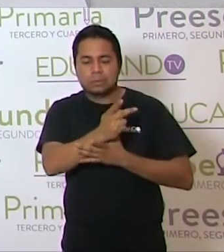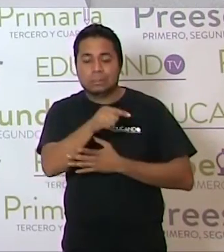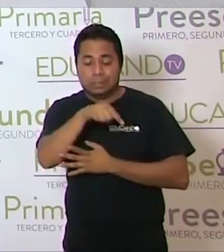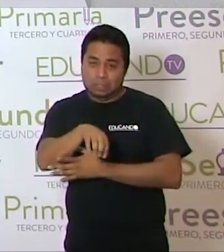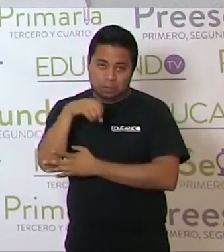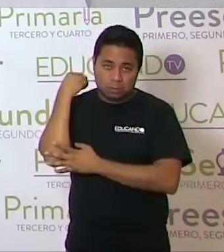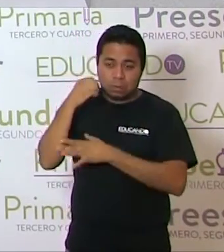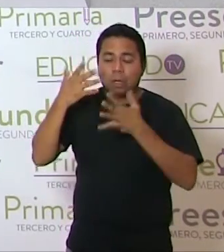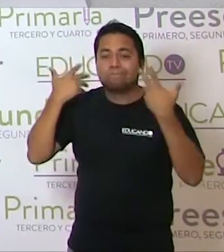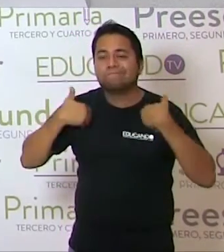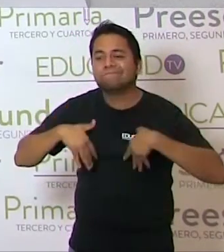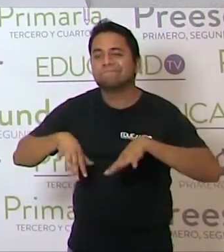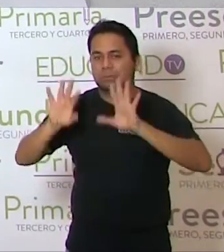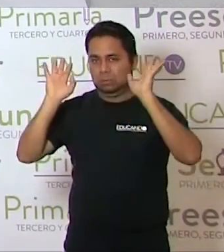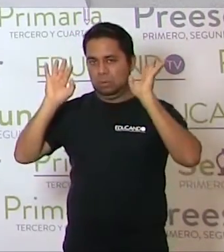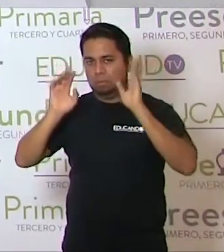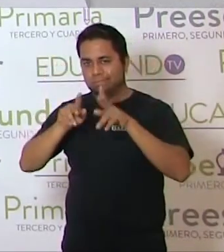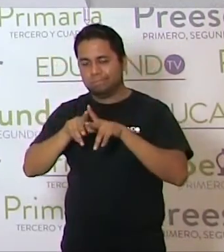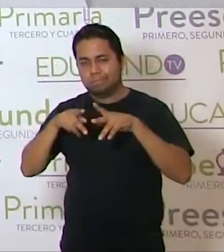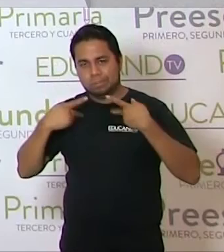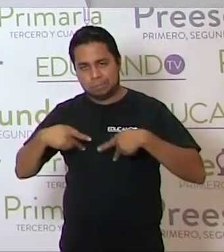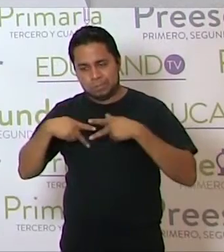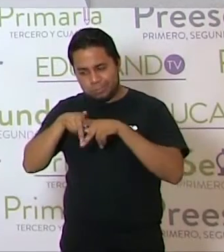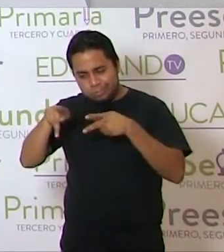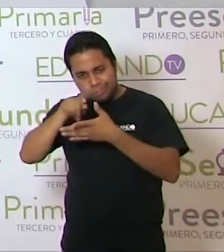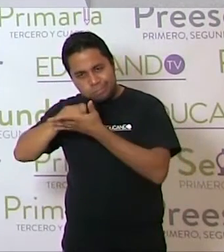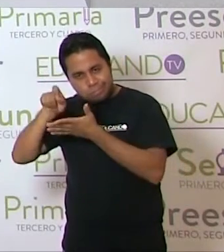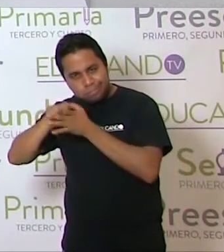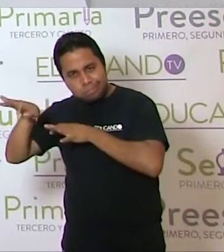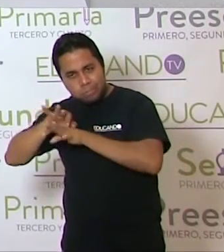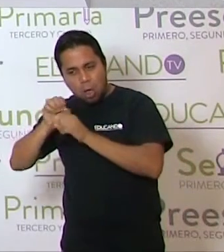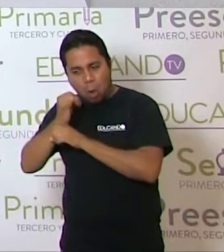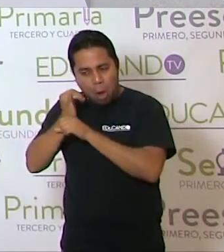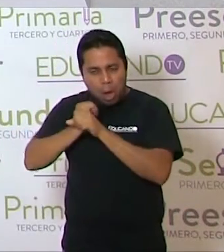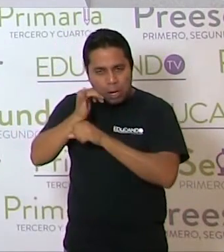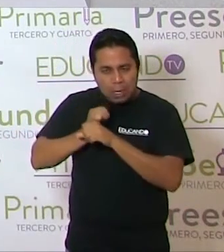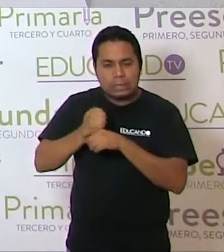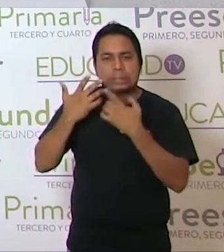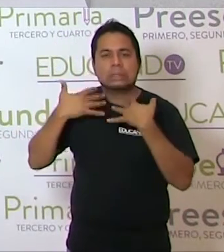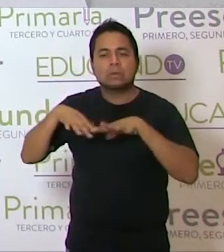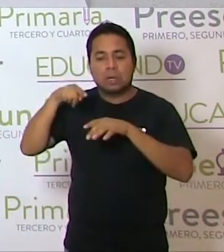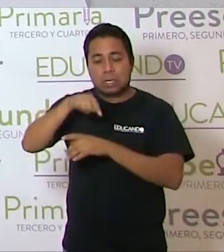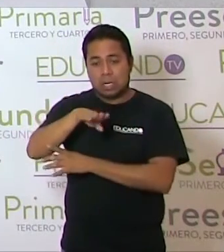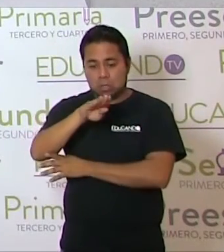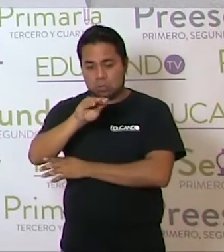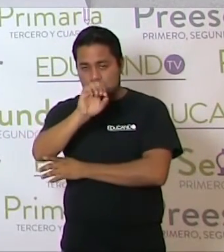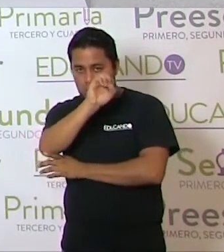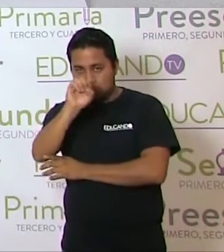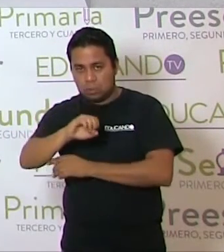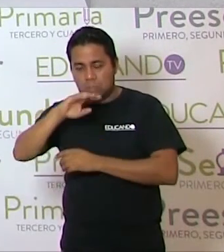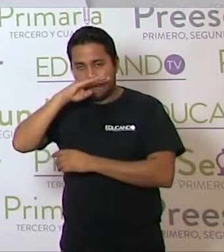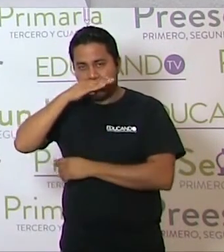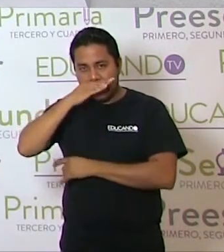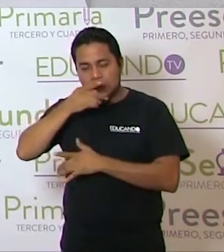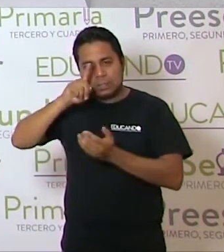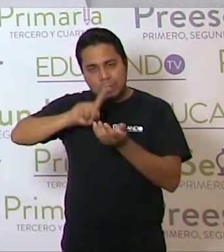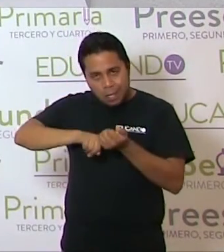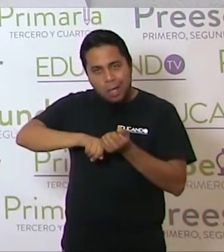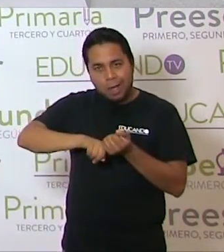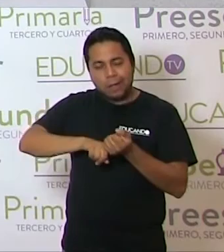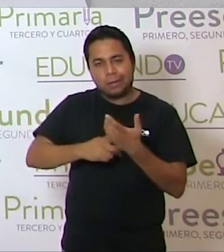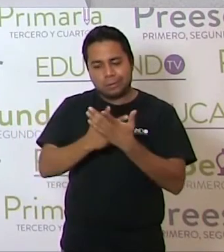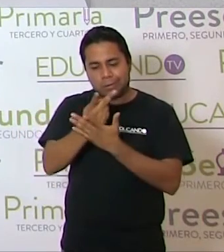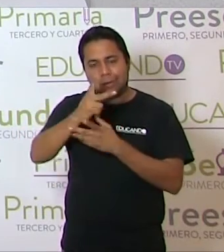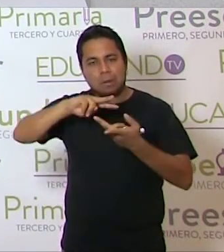varios periodistas y investigaciones académicas el 90% del maíz es transgénico